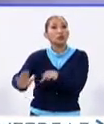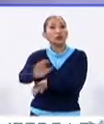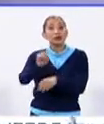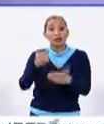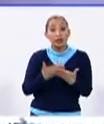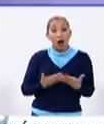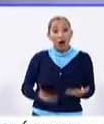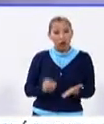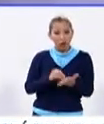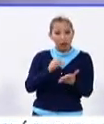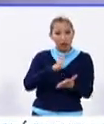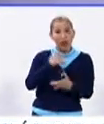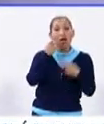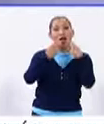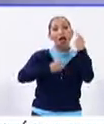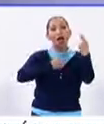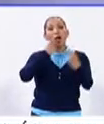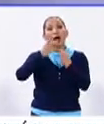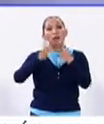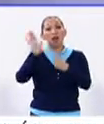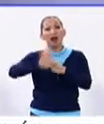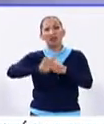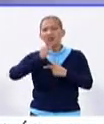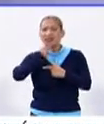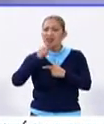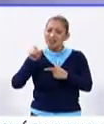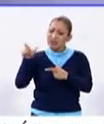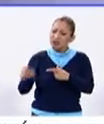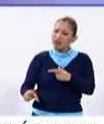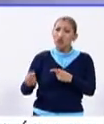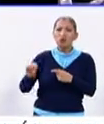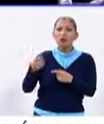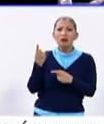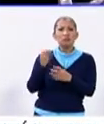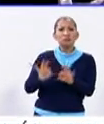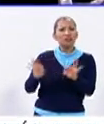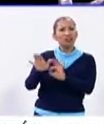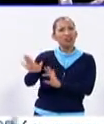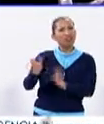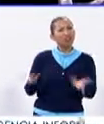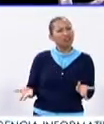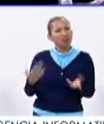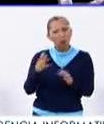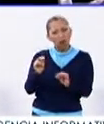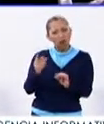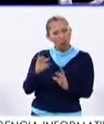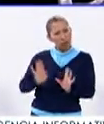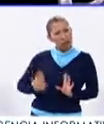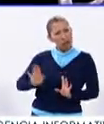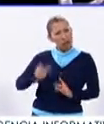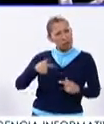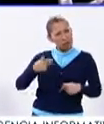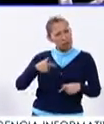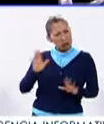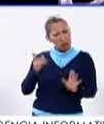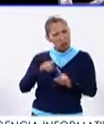todavía hoy por hoy tenemos discursos en los cuales parecería que los niños no son sujetos políticos, no son ciudadanos, no son